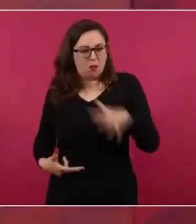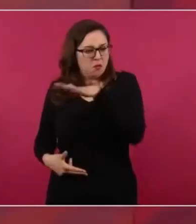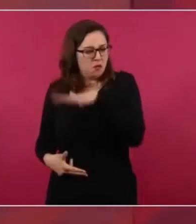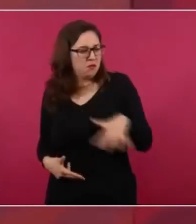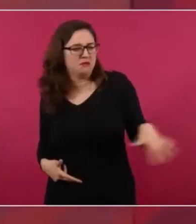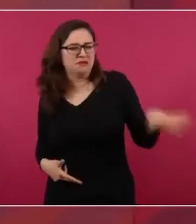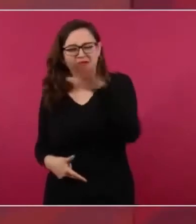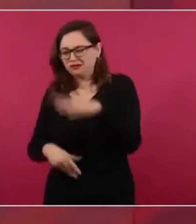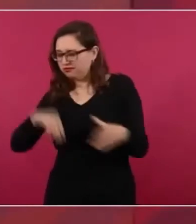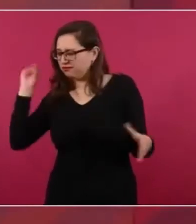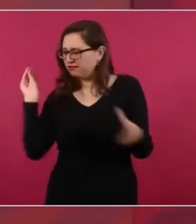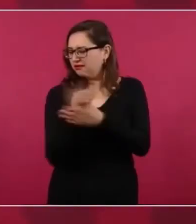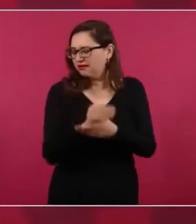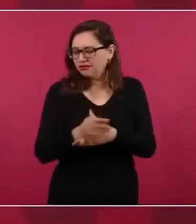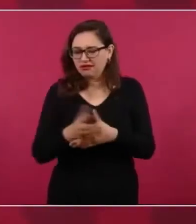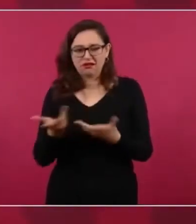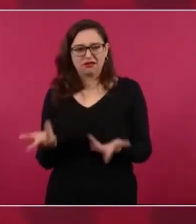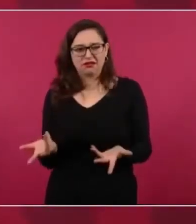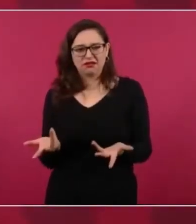sin dimensión social?